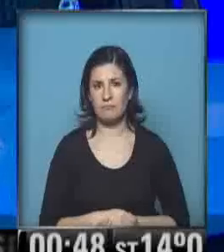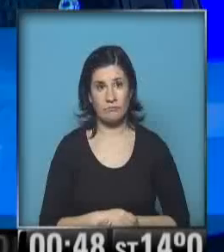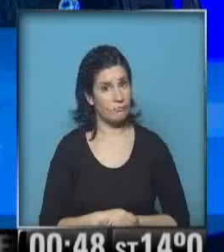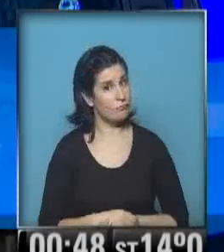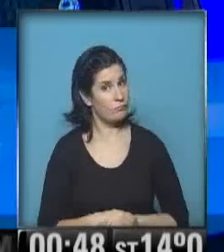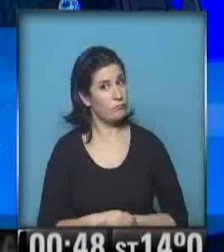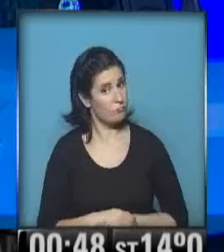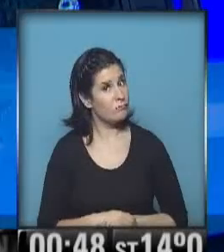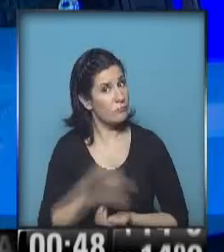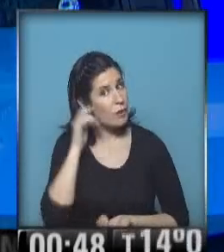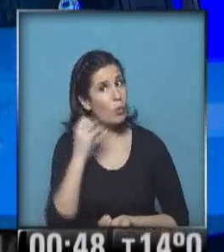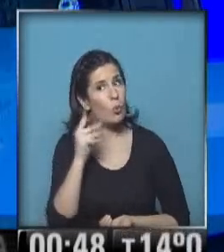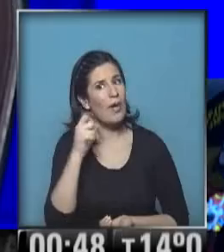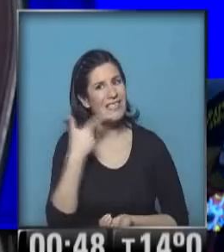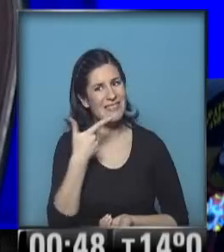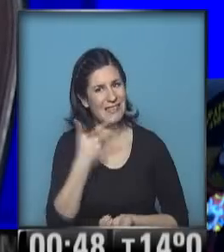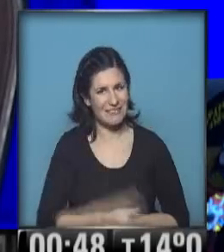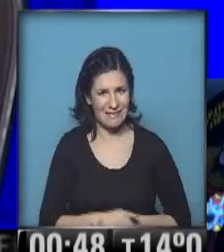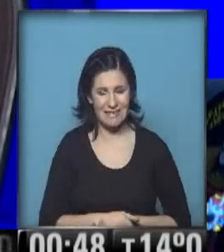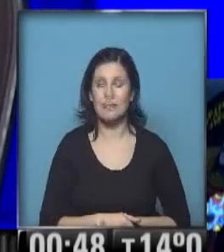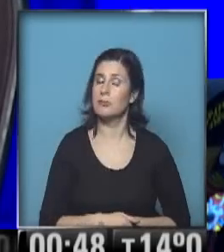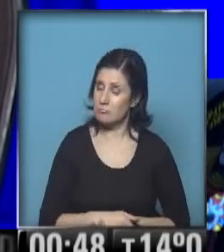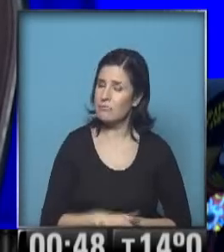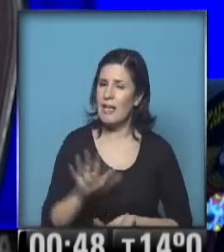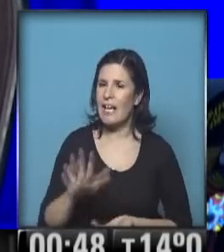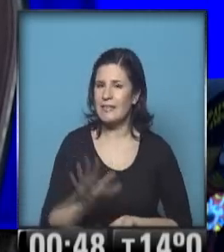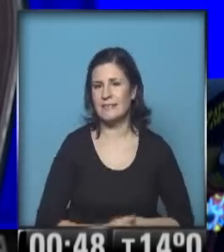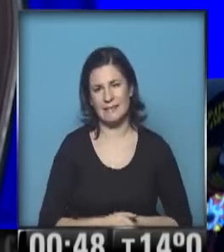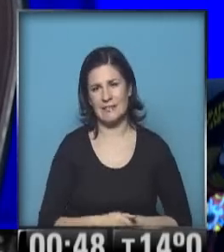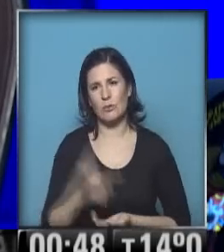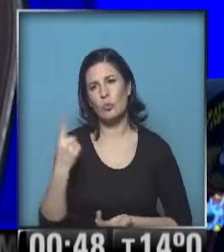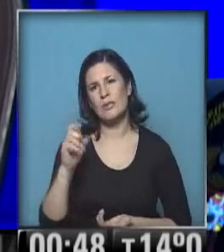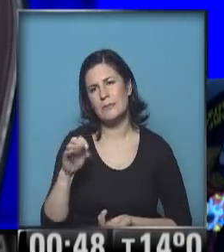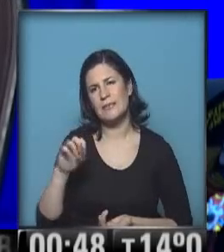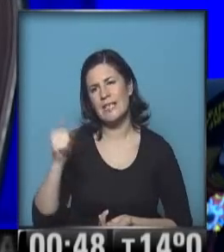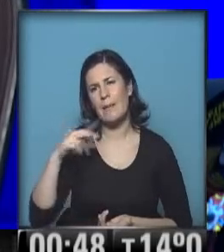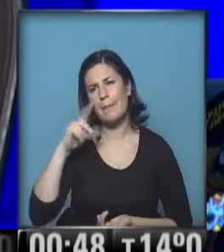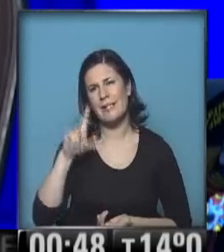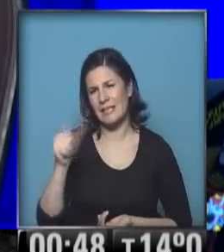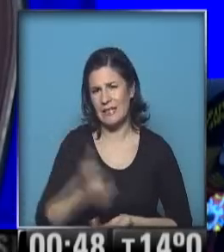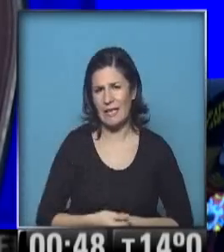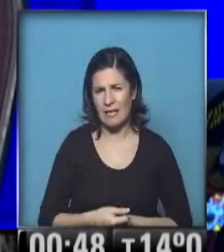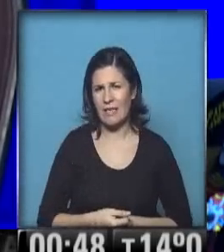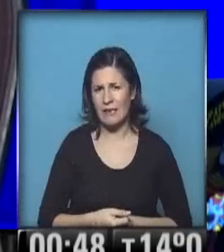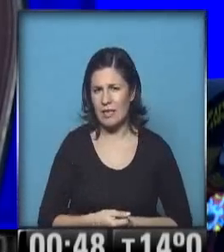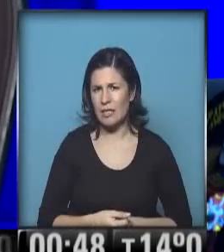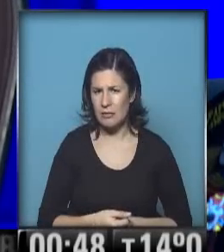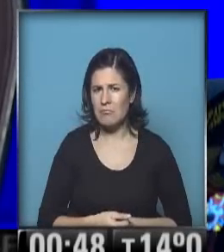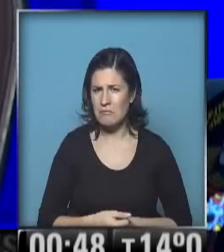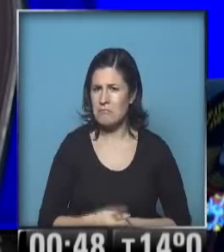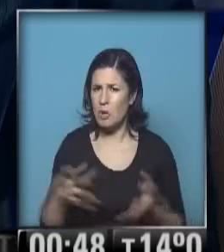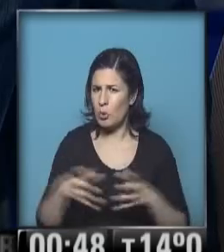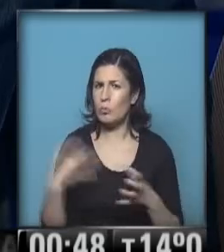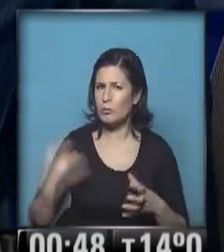Las Guachas, entonces. Camila González Yetar, una de las charrúas. Una banda, yo le puse Sexy Distortion. Ajá, muy